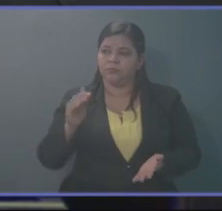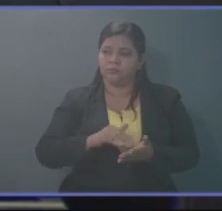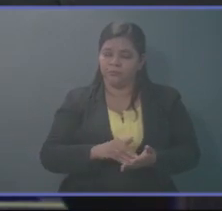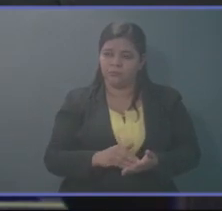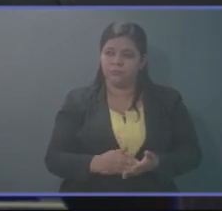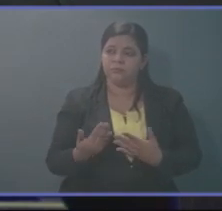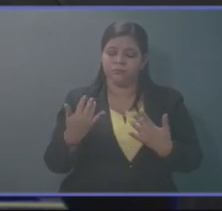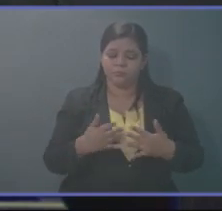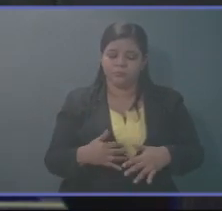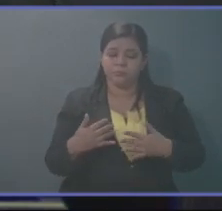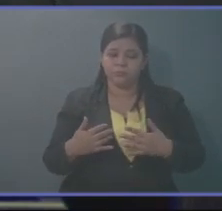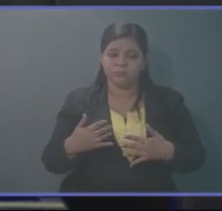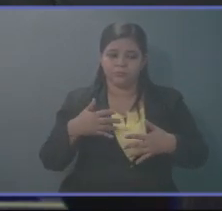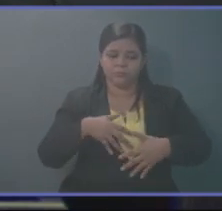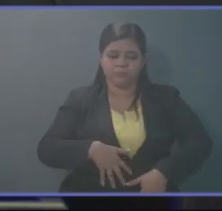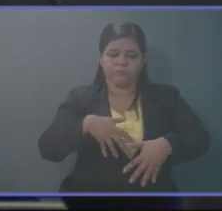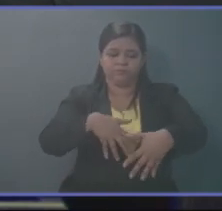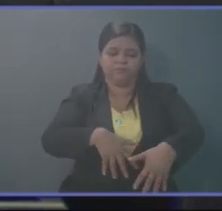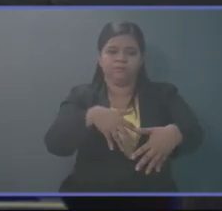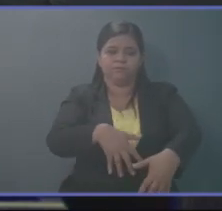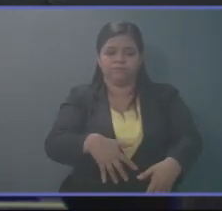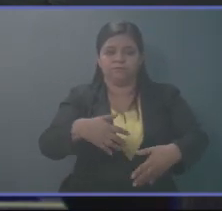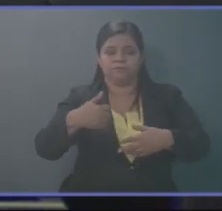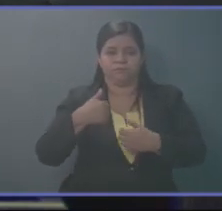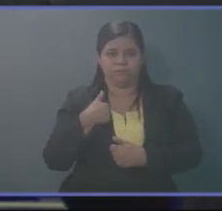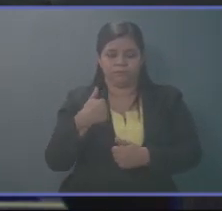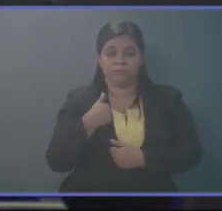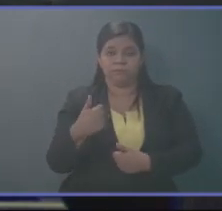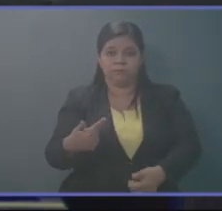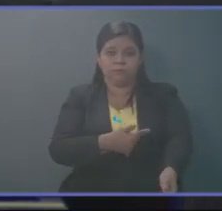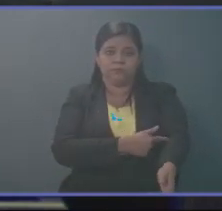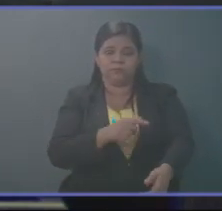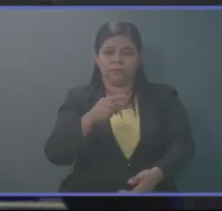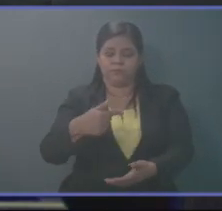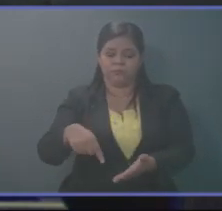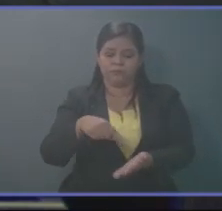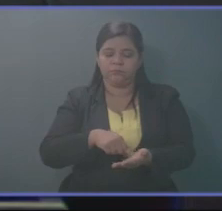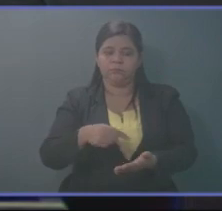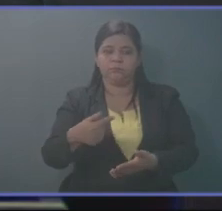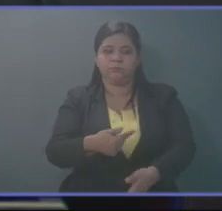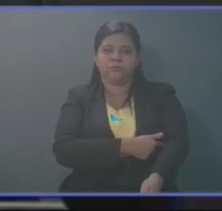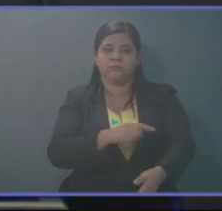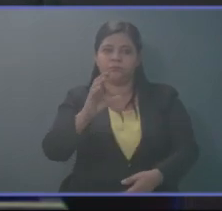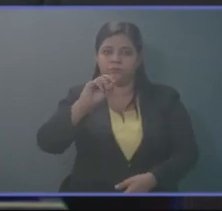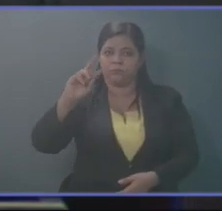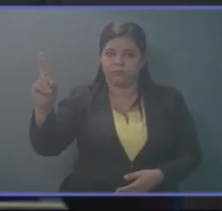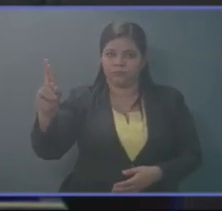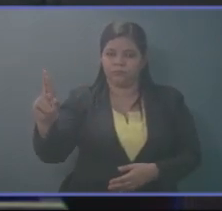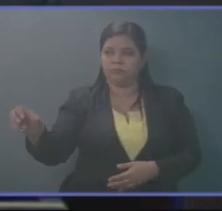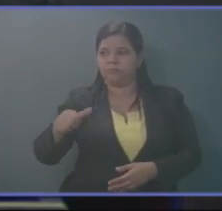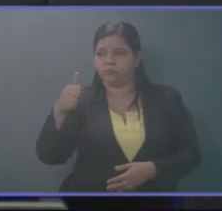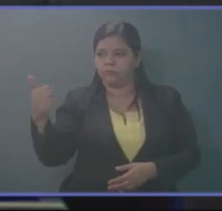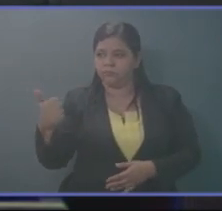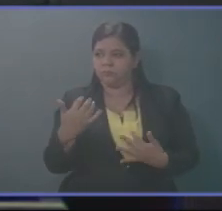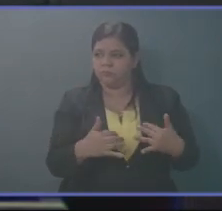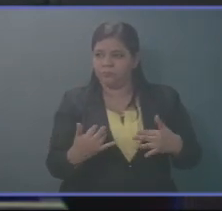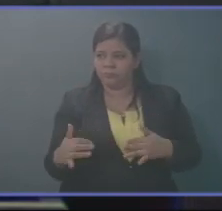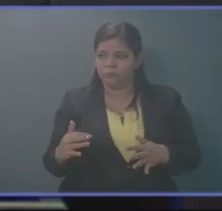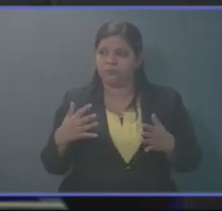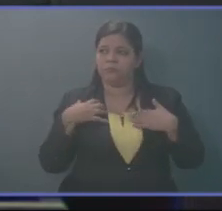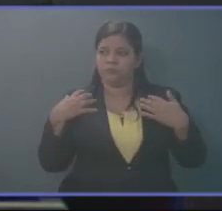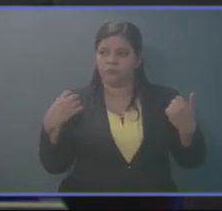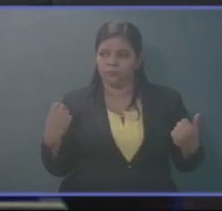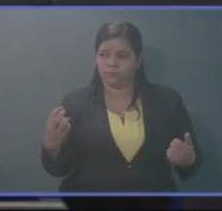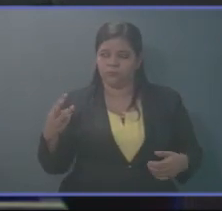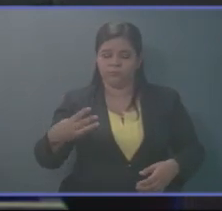sanidad militar, para reactivar Hospital Central, Hospital de Oriente y otras acciones propias de sanidad militar